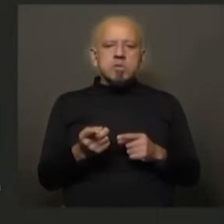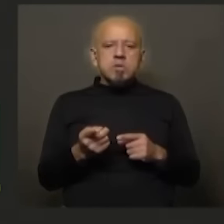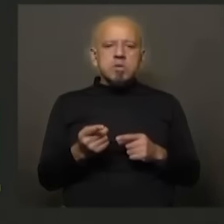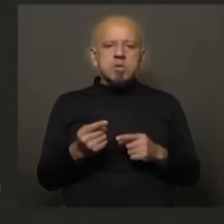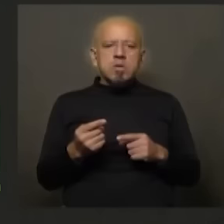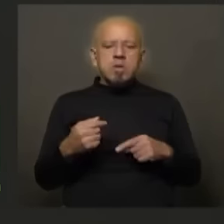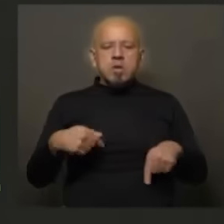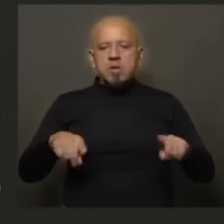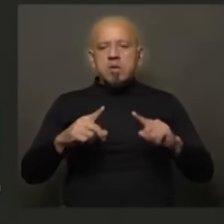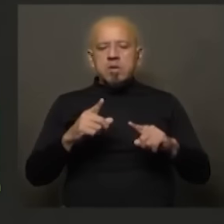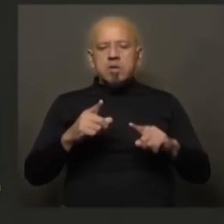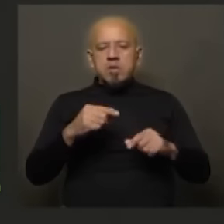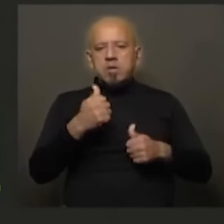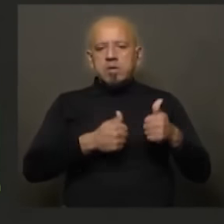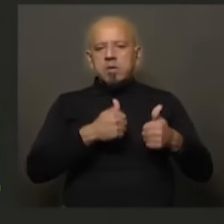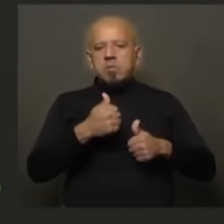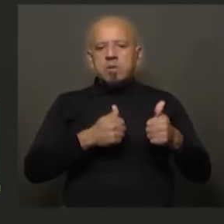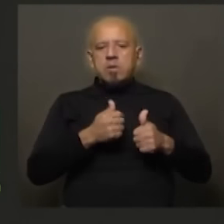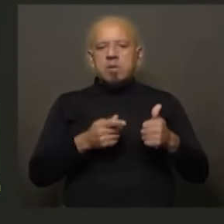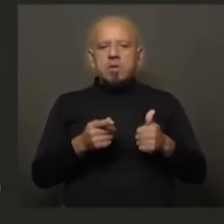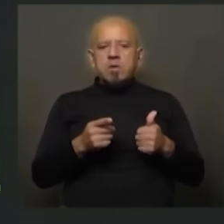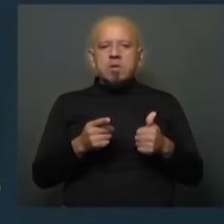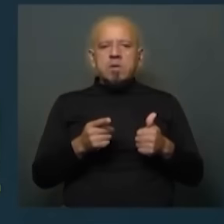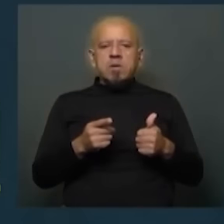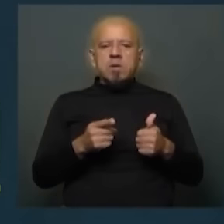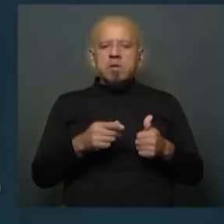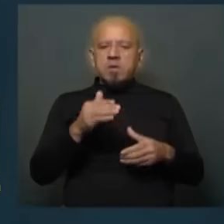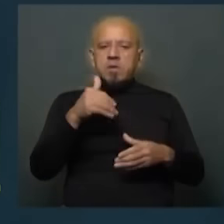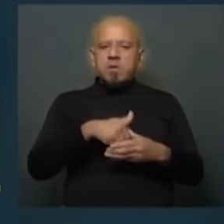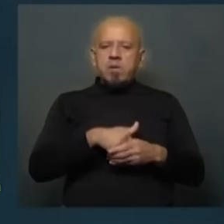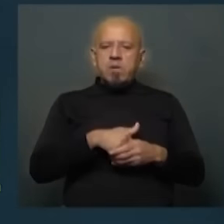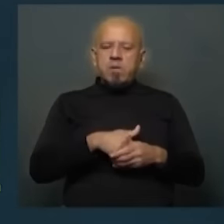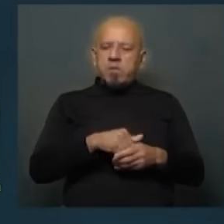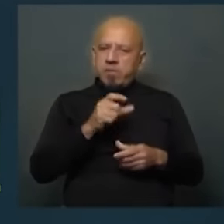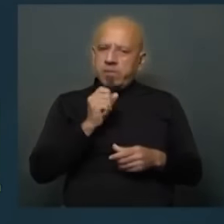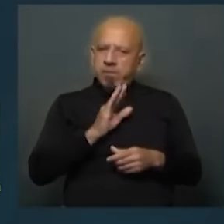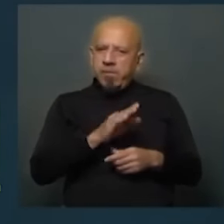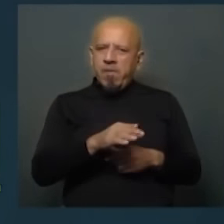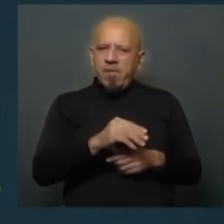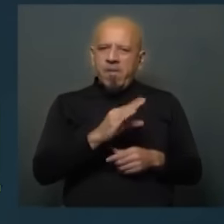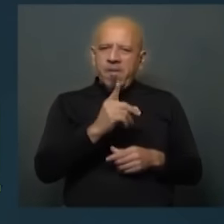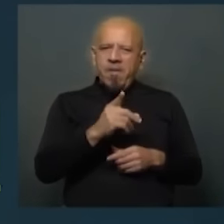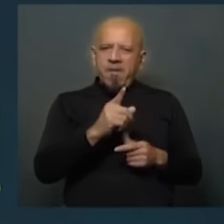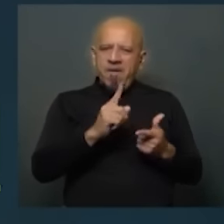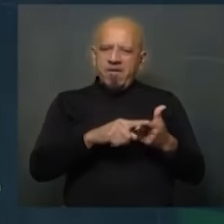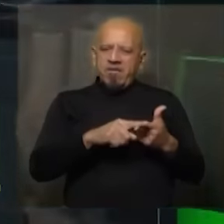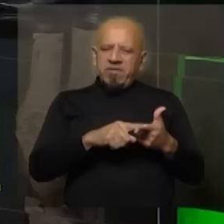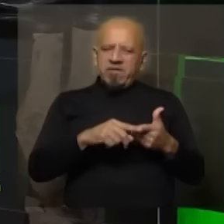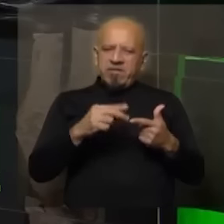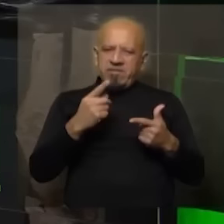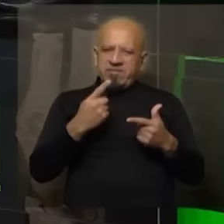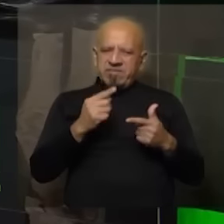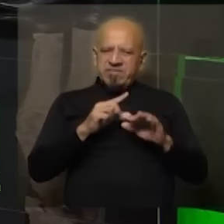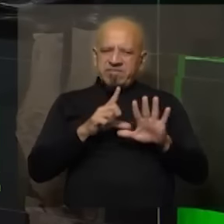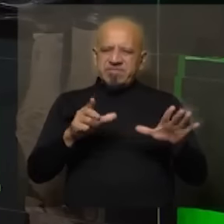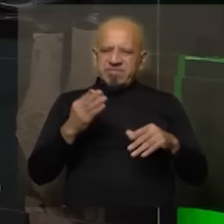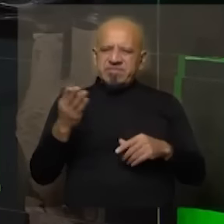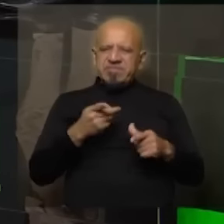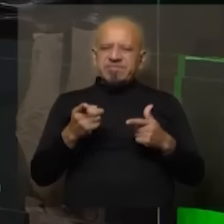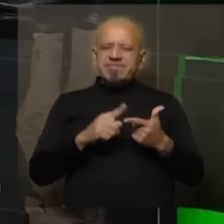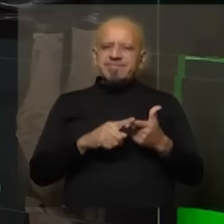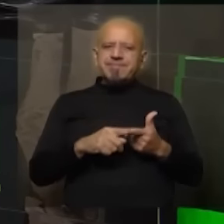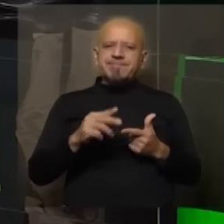de la interna del Partido Nacional y van a votar por esta precandidatura. Por otro lado, el 17%